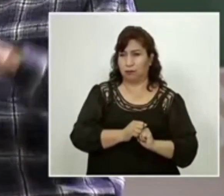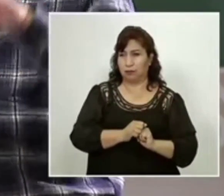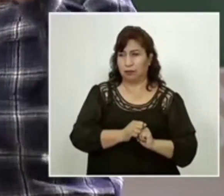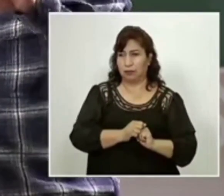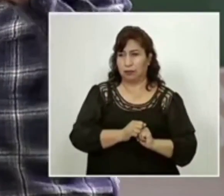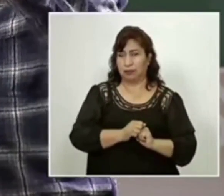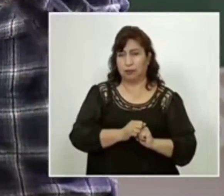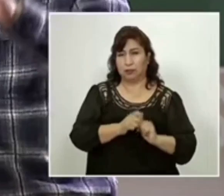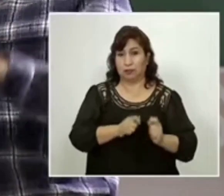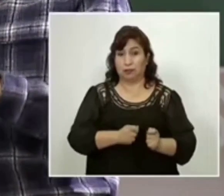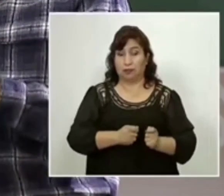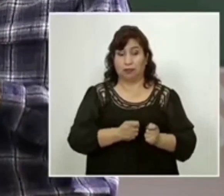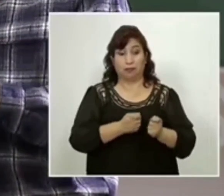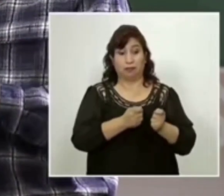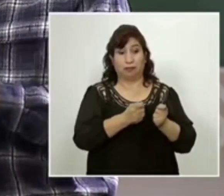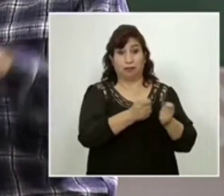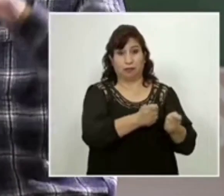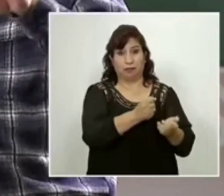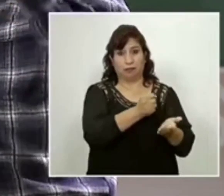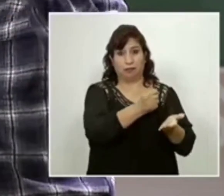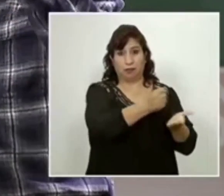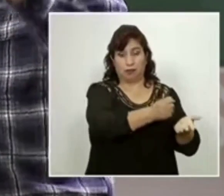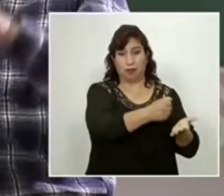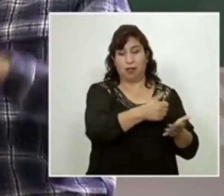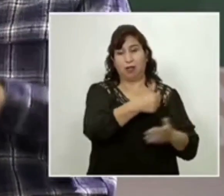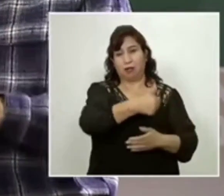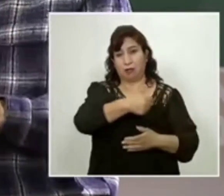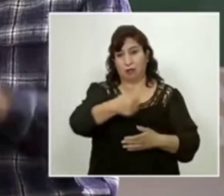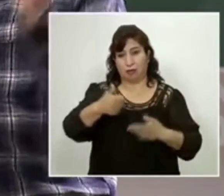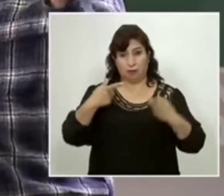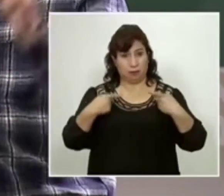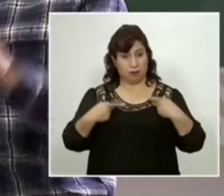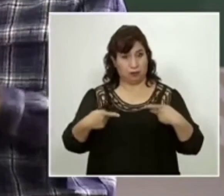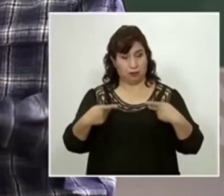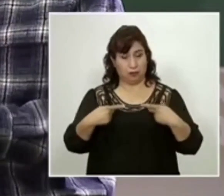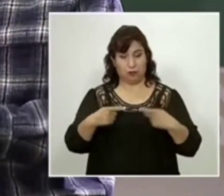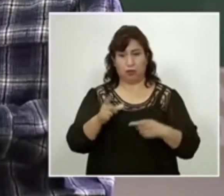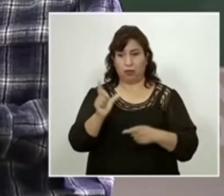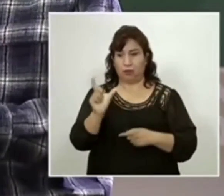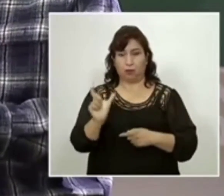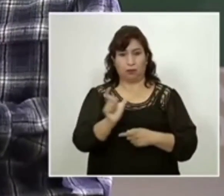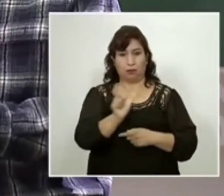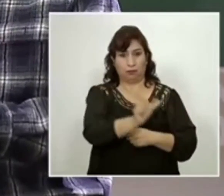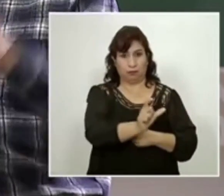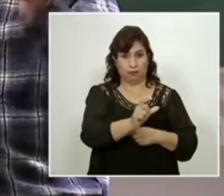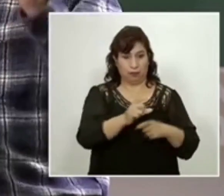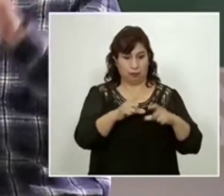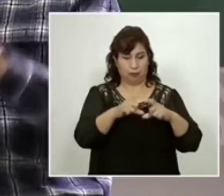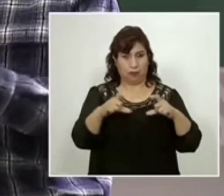se entregara a cada persona una tarjeta o un monedero